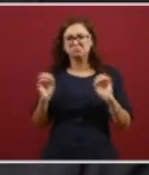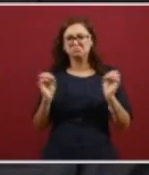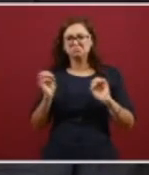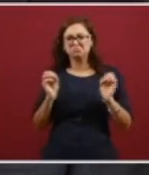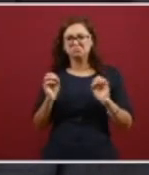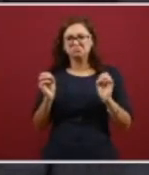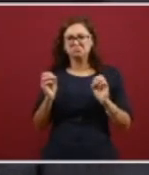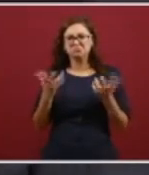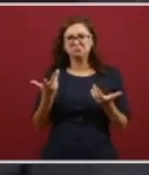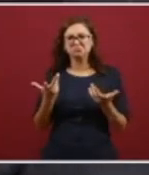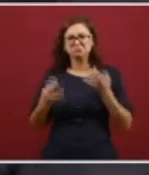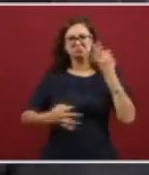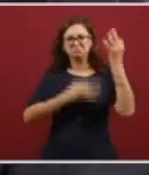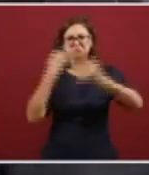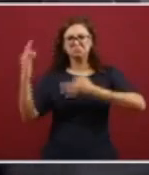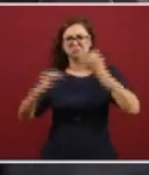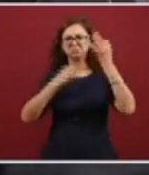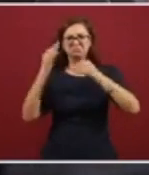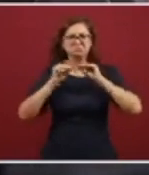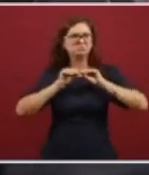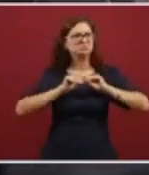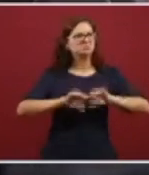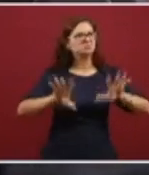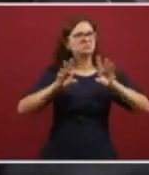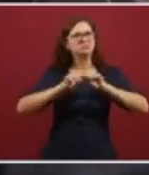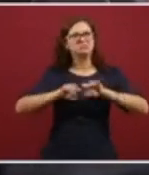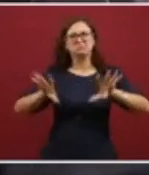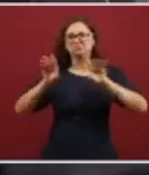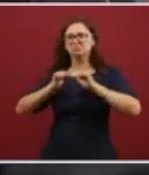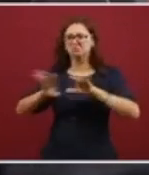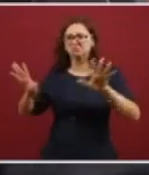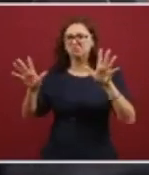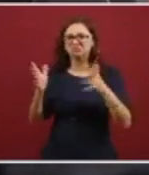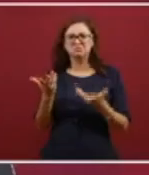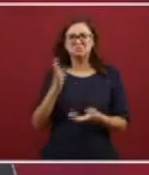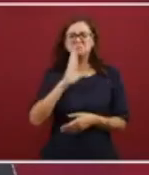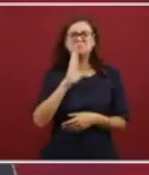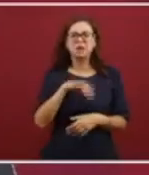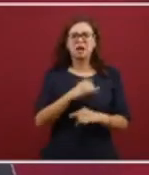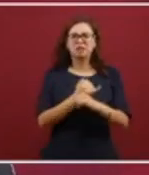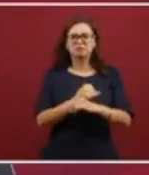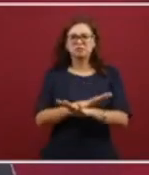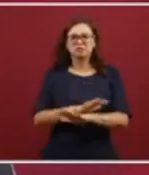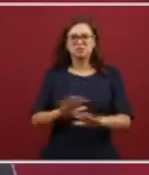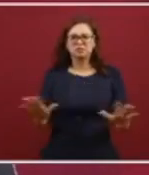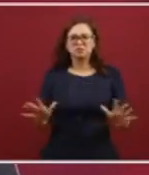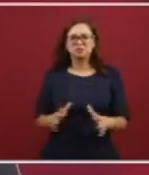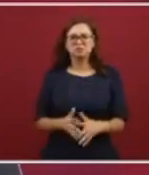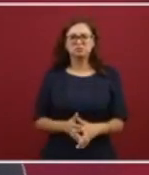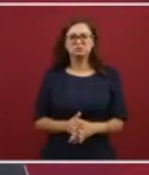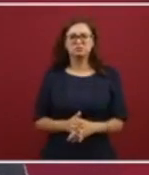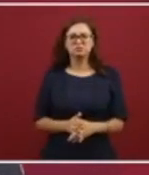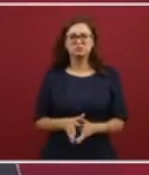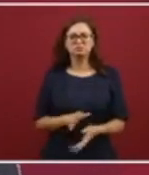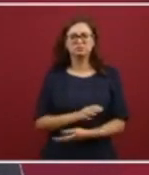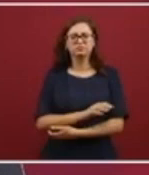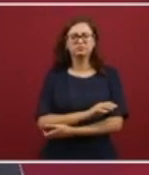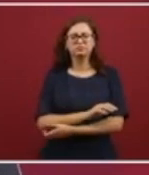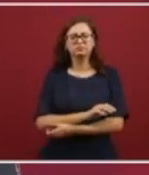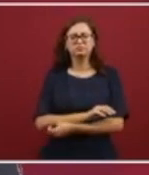la guerra sucia, por la desinformación, por la manera en